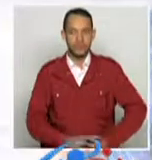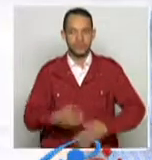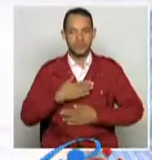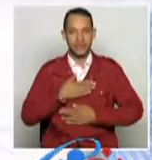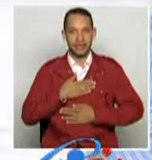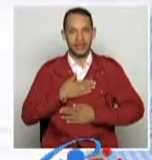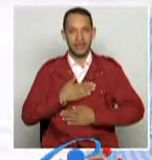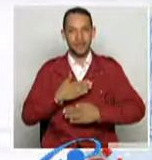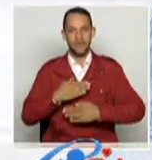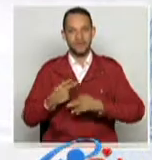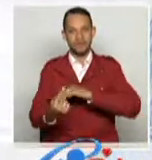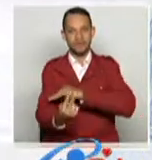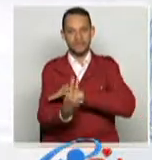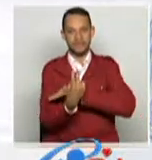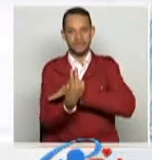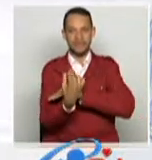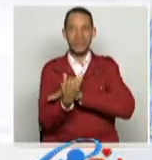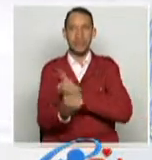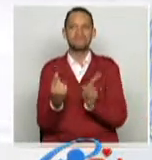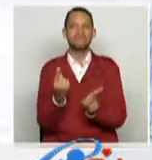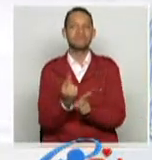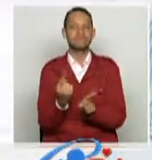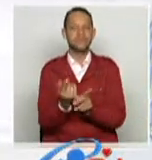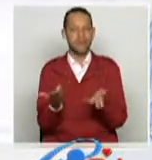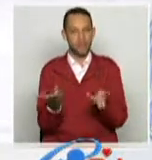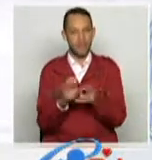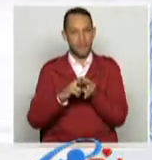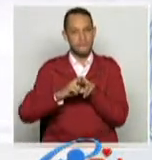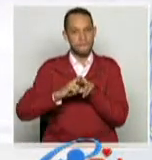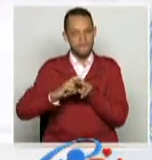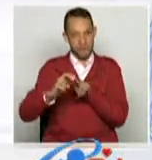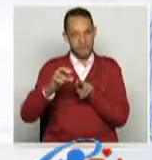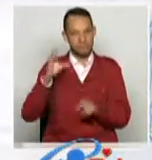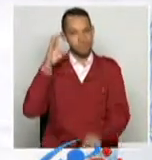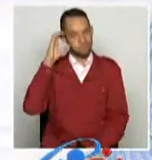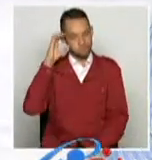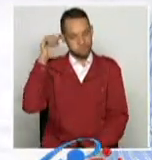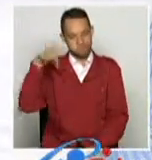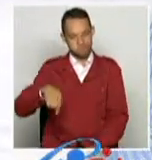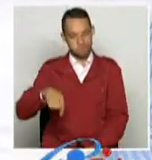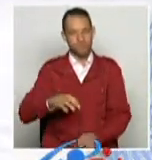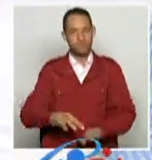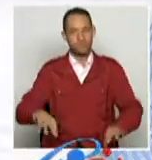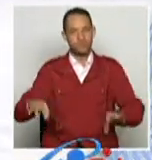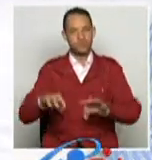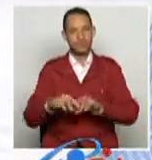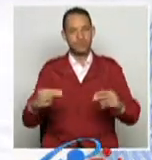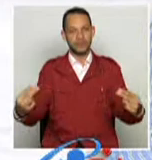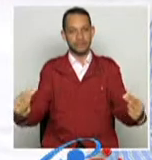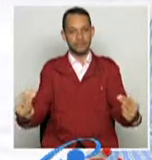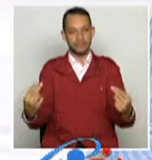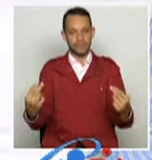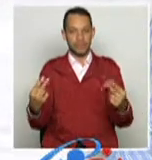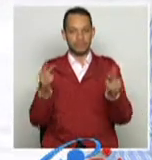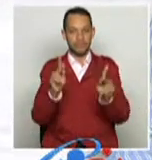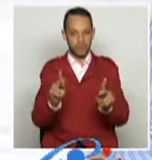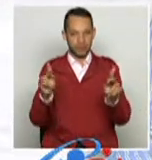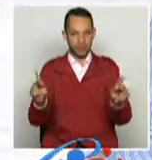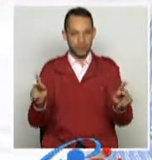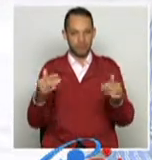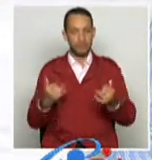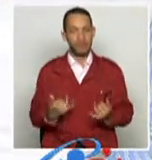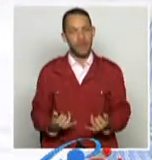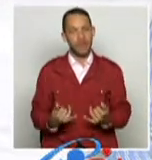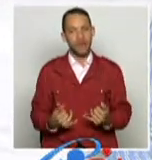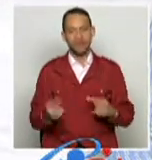Saludos enormes a toda nuestra audiencia desde Manizales, desde el corazón del Eje Cafetero, a través de Telecafé.